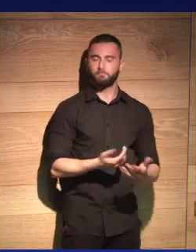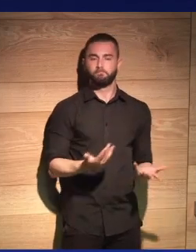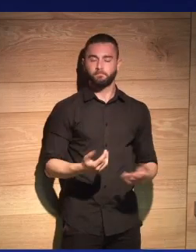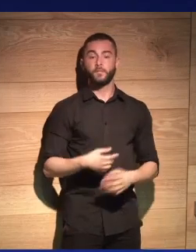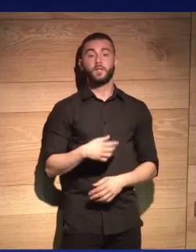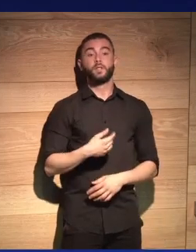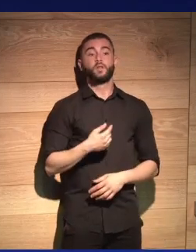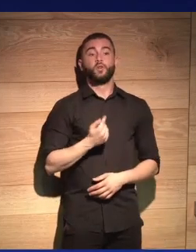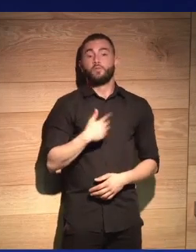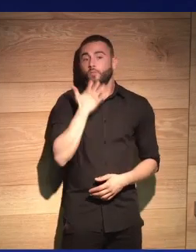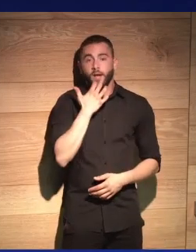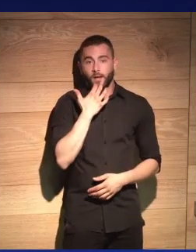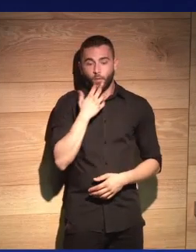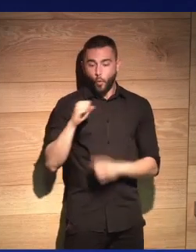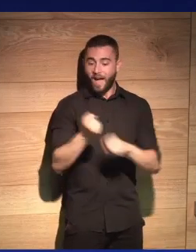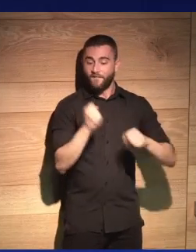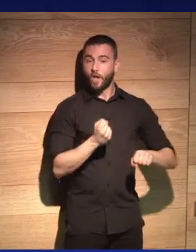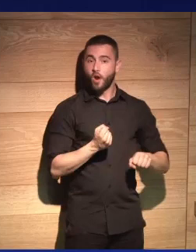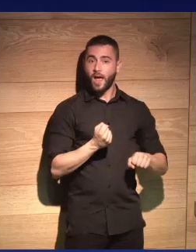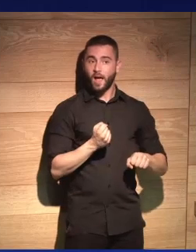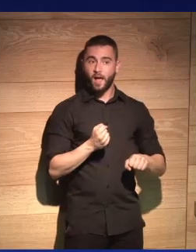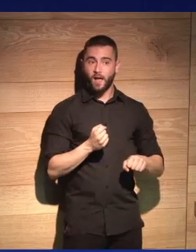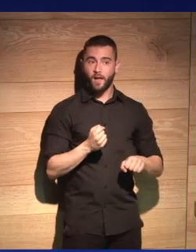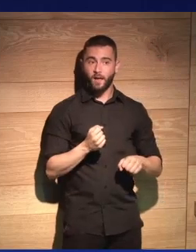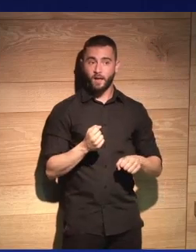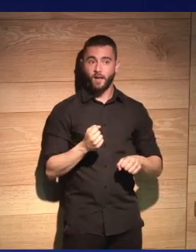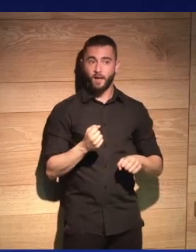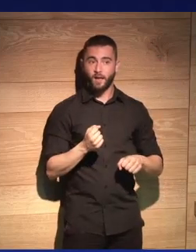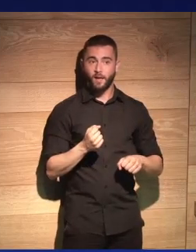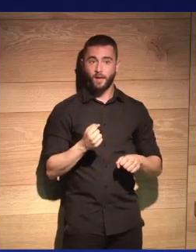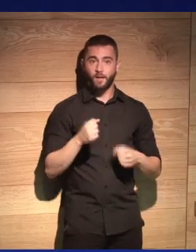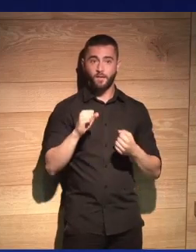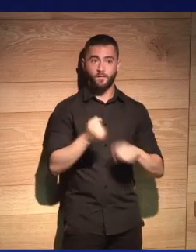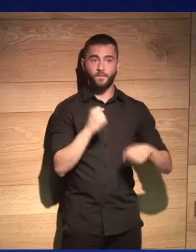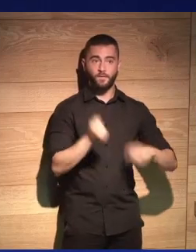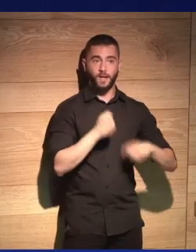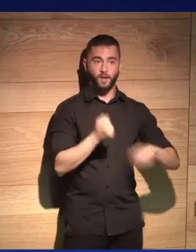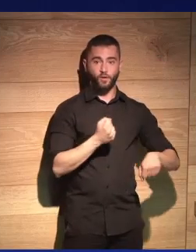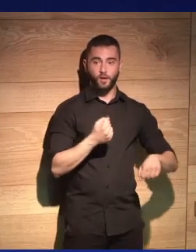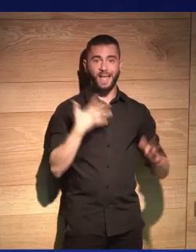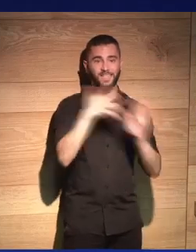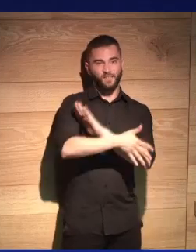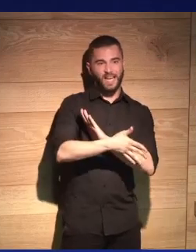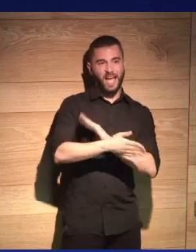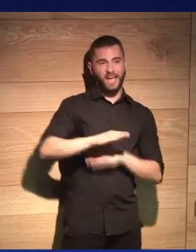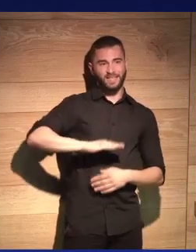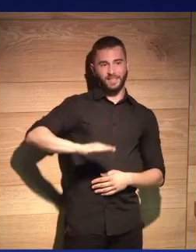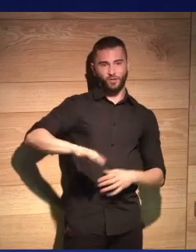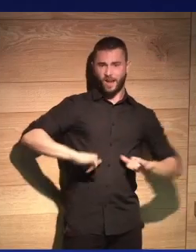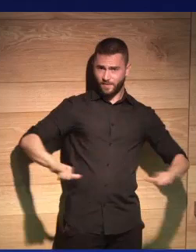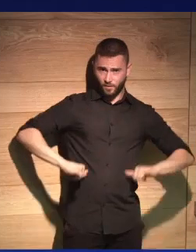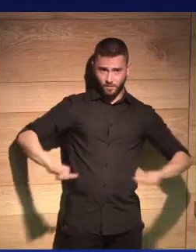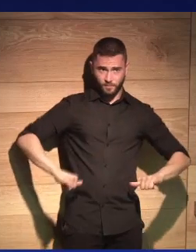yo dejé una fregona, que aquí se dice, fregona significa chingona en México, pero aquí es trapeador,